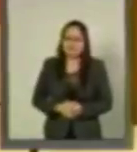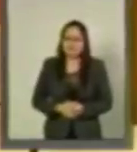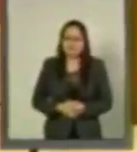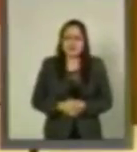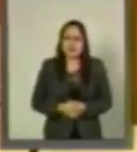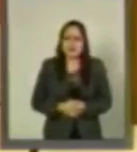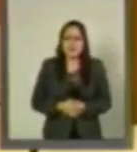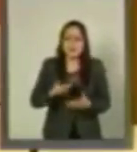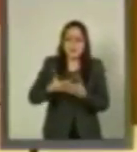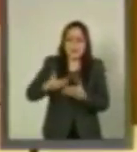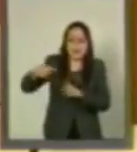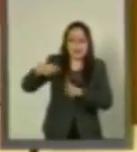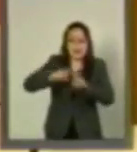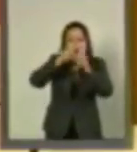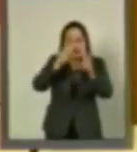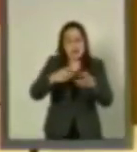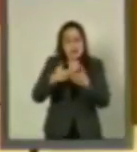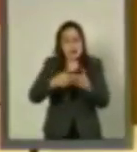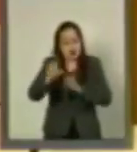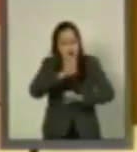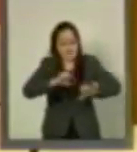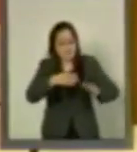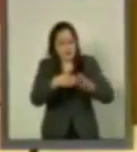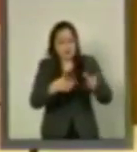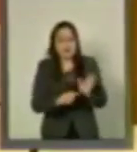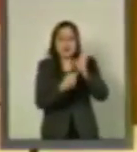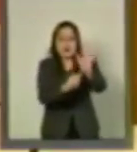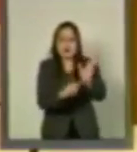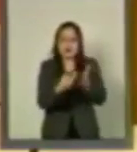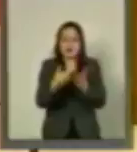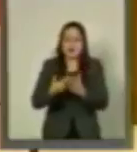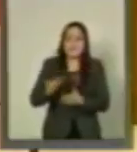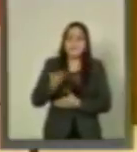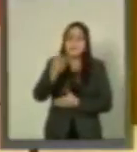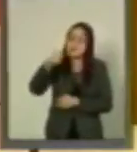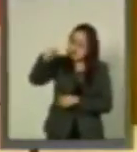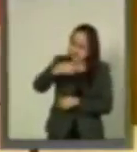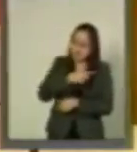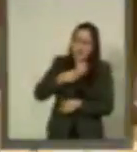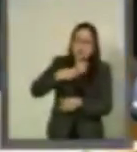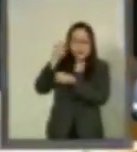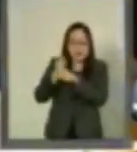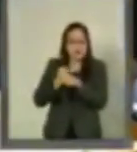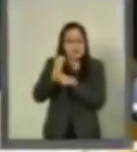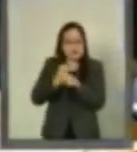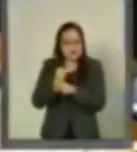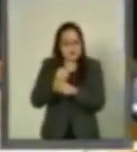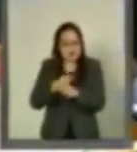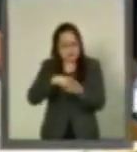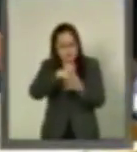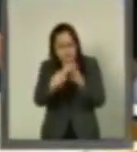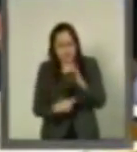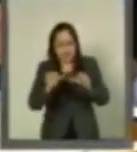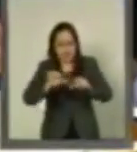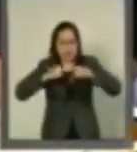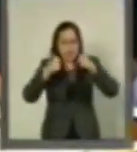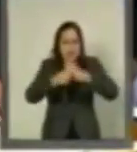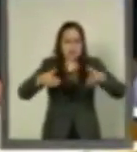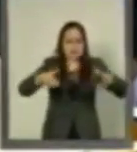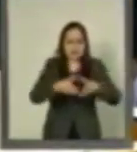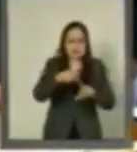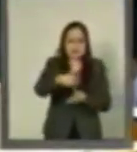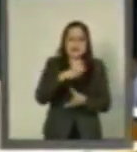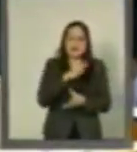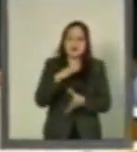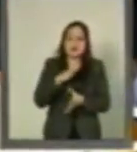Este tema y estas empresas, señor secretario, que le pido que evidentemente investigue de estas asociaciones, porque